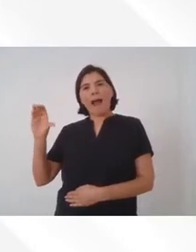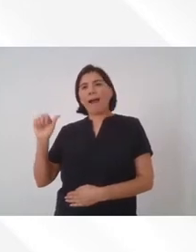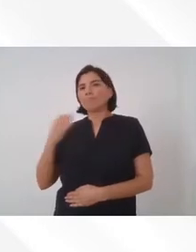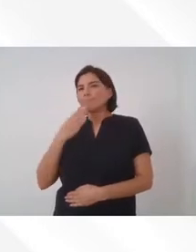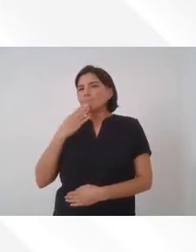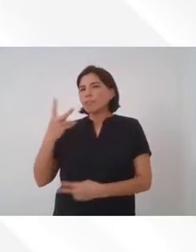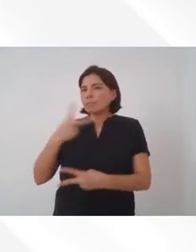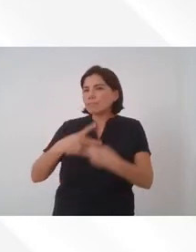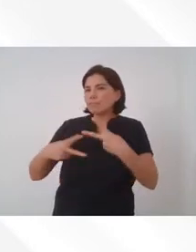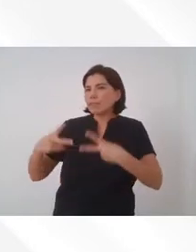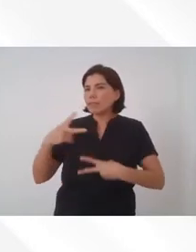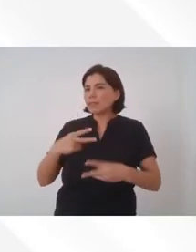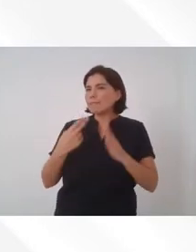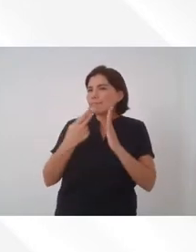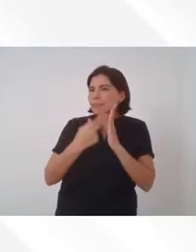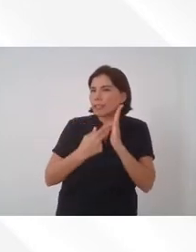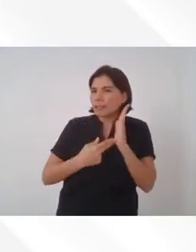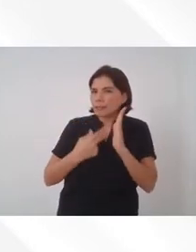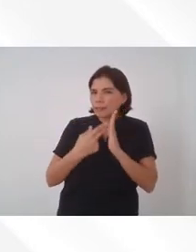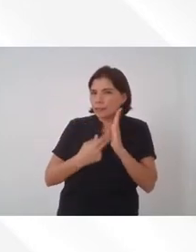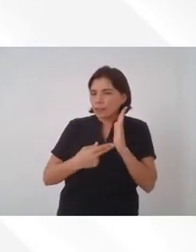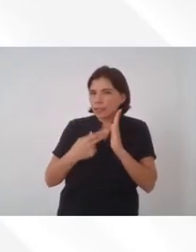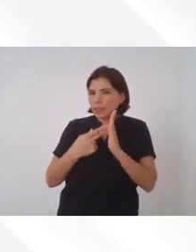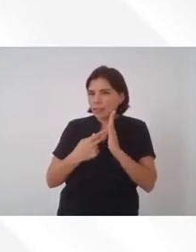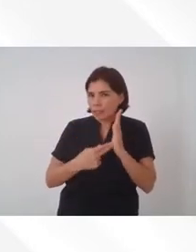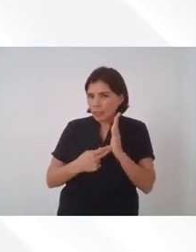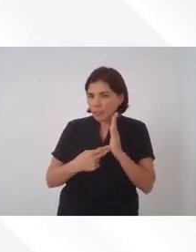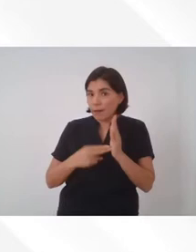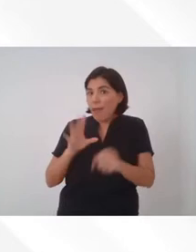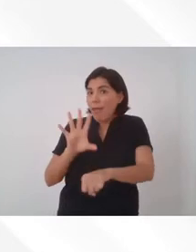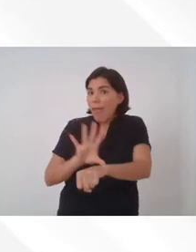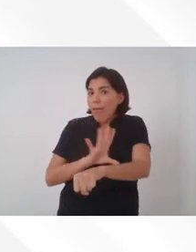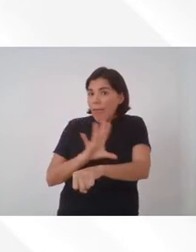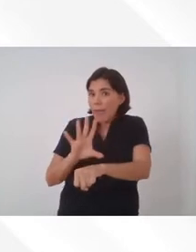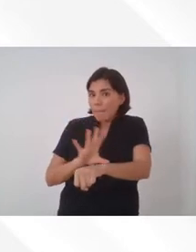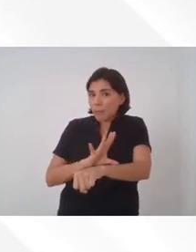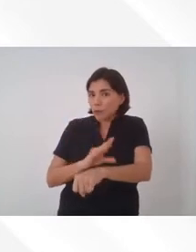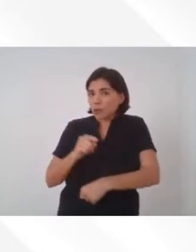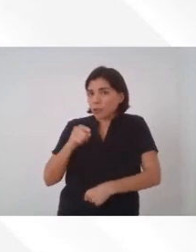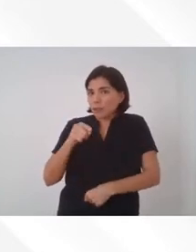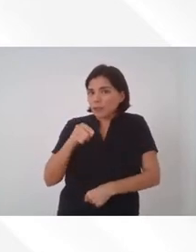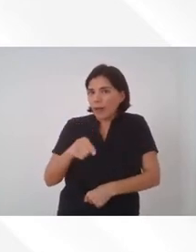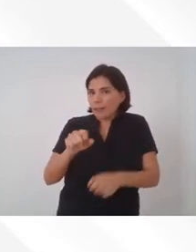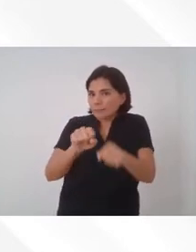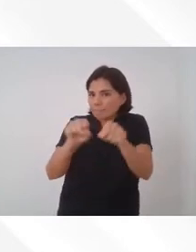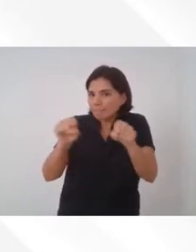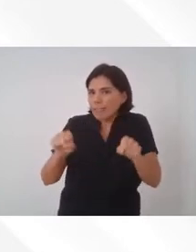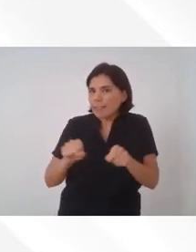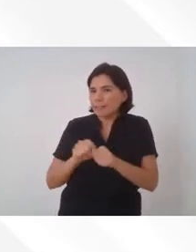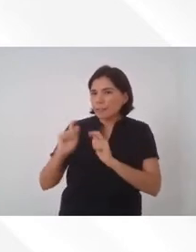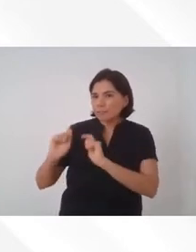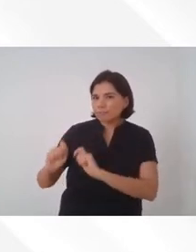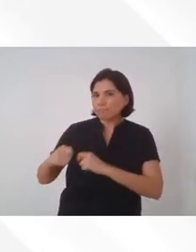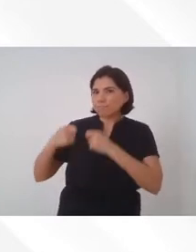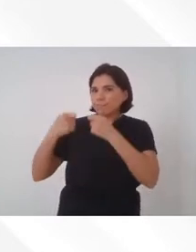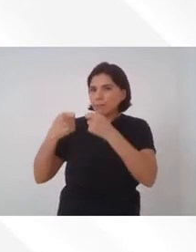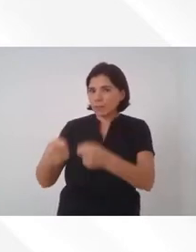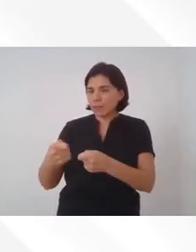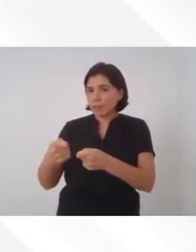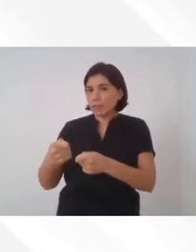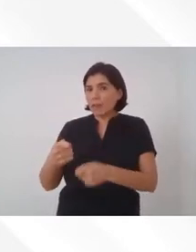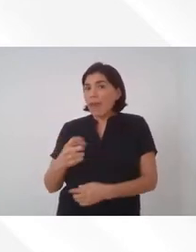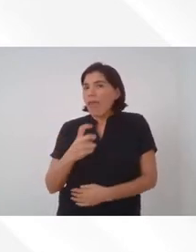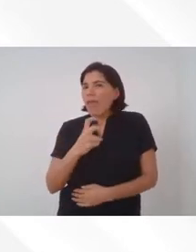taller La trascendencia de las emociones en el aula, siendo este parte del curso